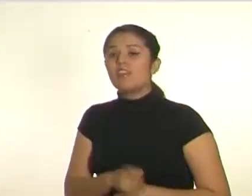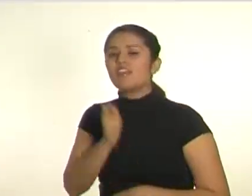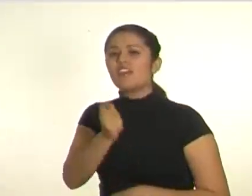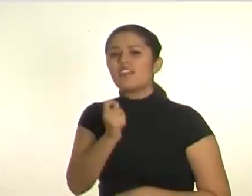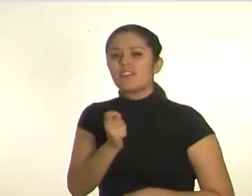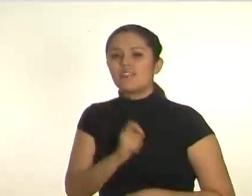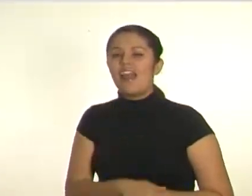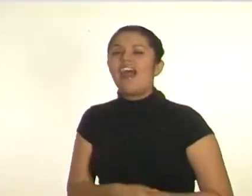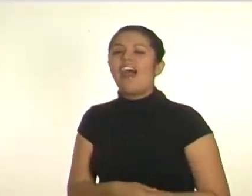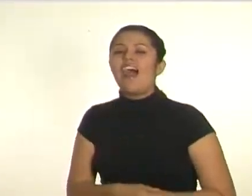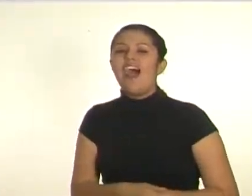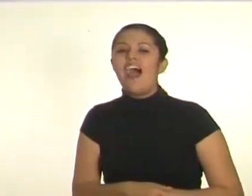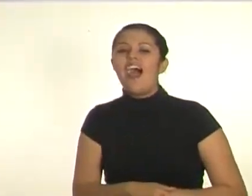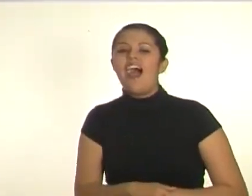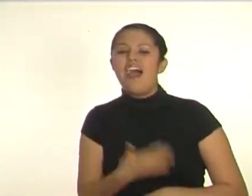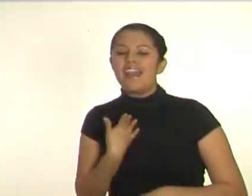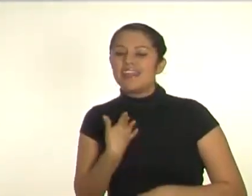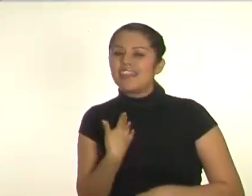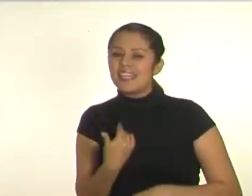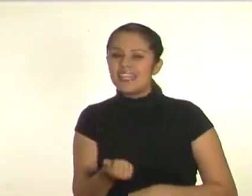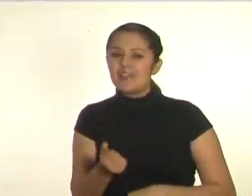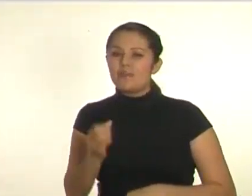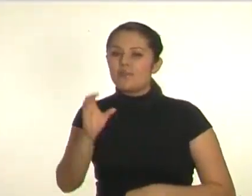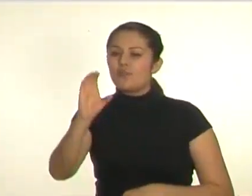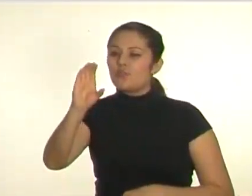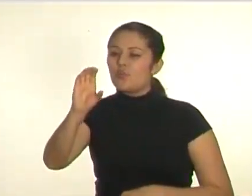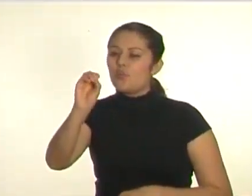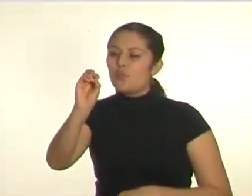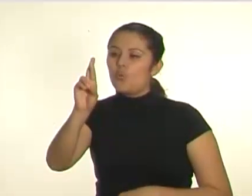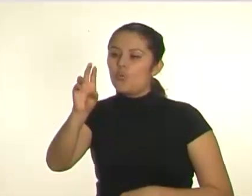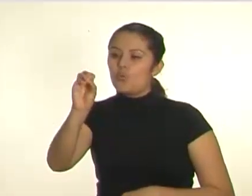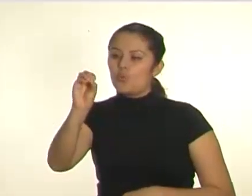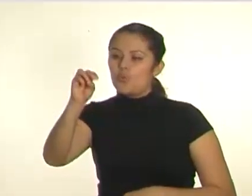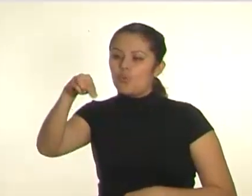dándole importancia a esta palabra, coronel.